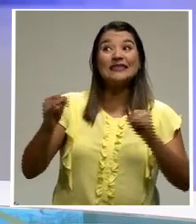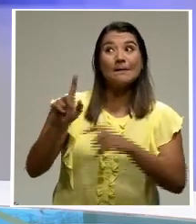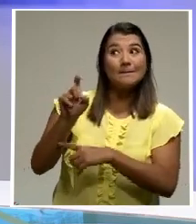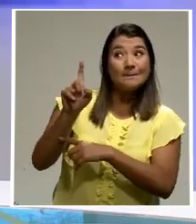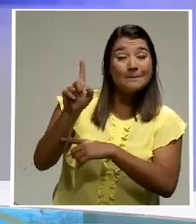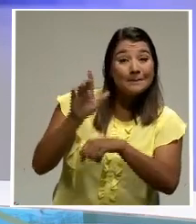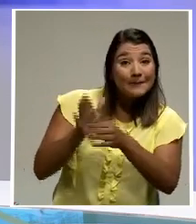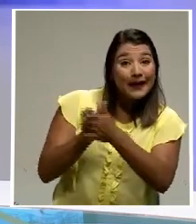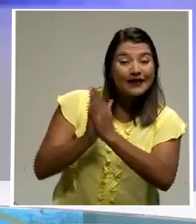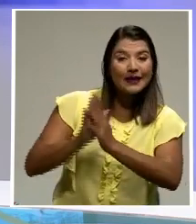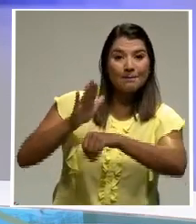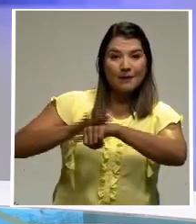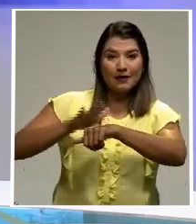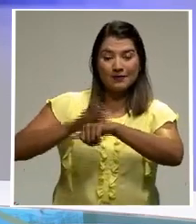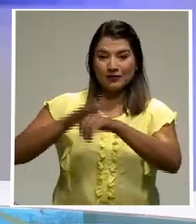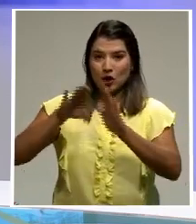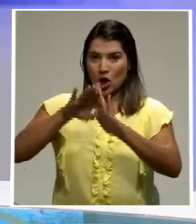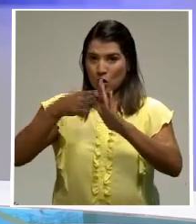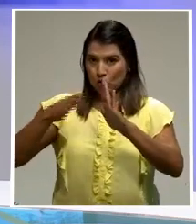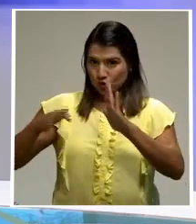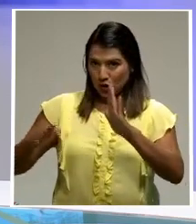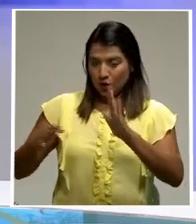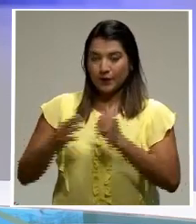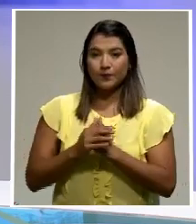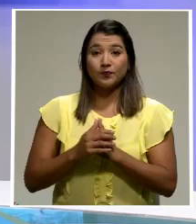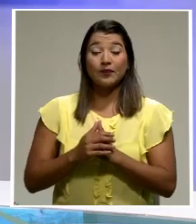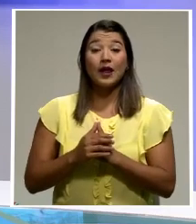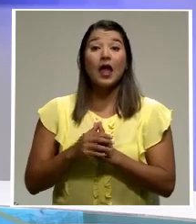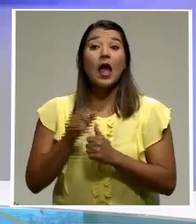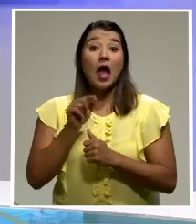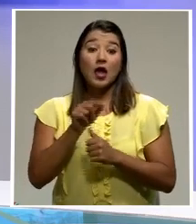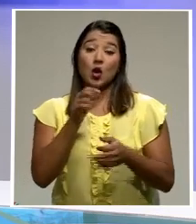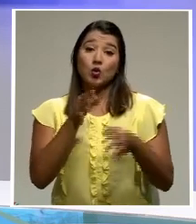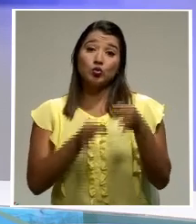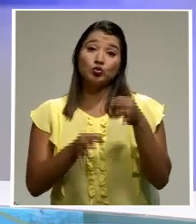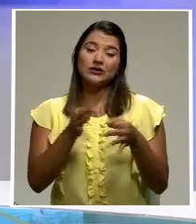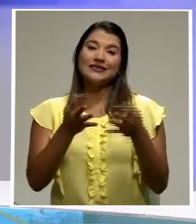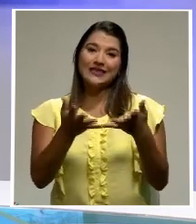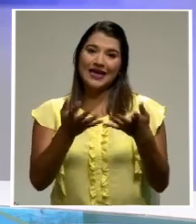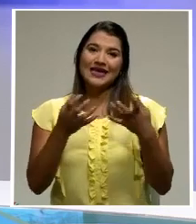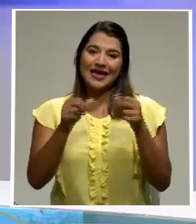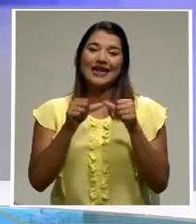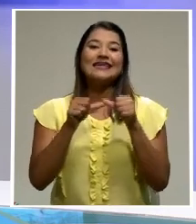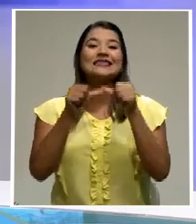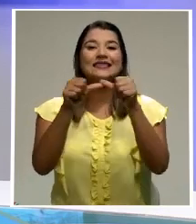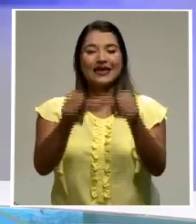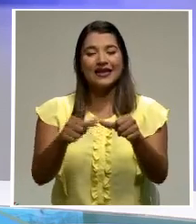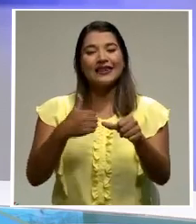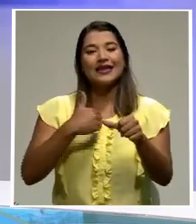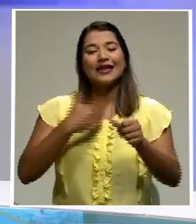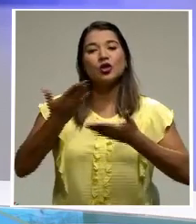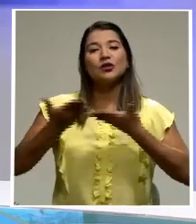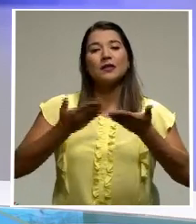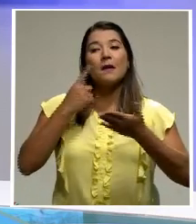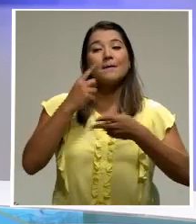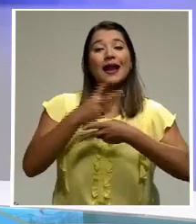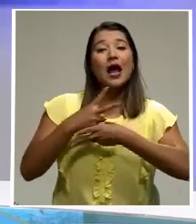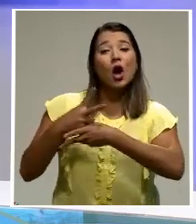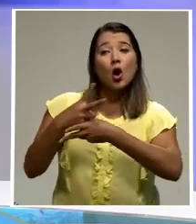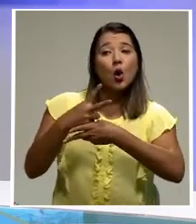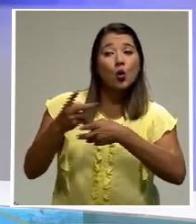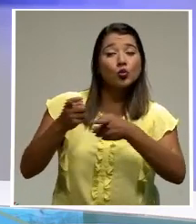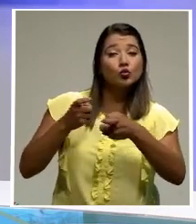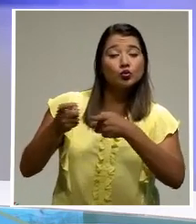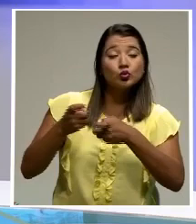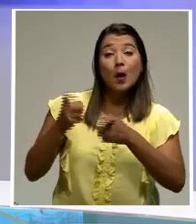decisión, en Justicia buscan garantizar la continuidad de la vigilancia sobre 1.800 privados de